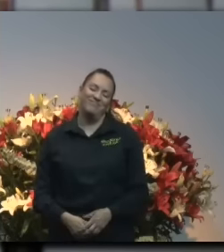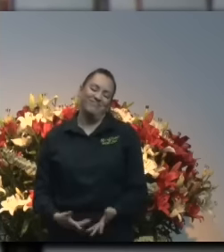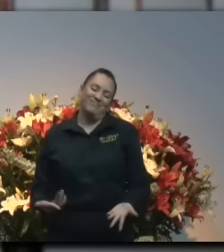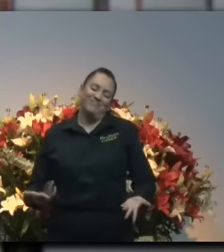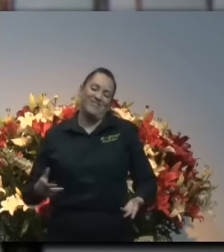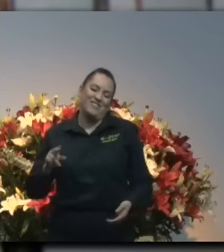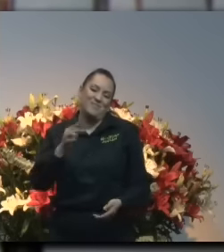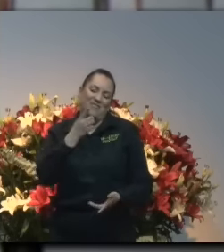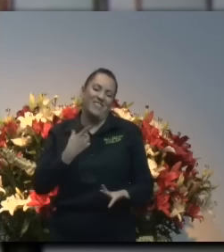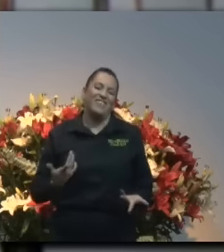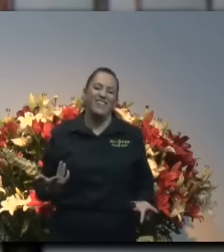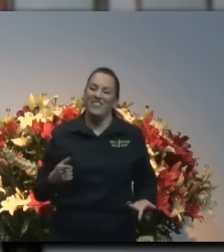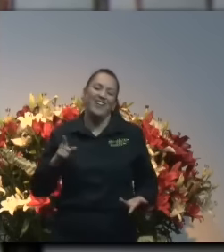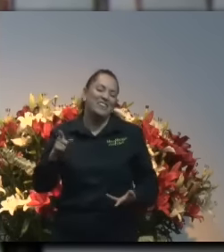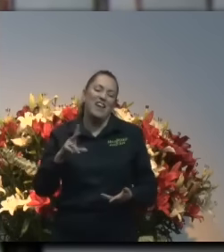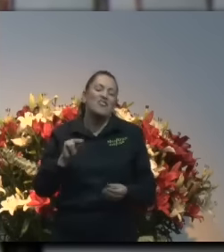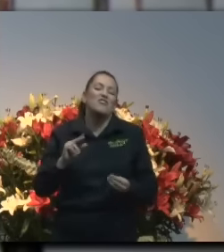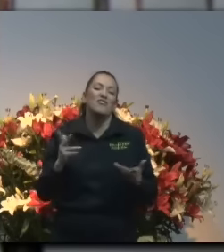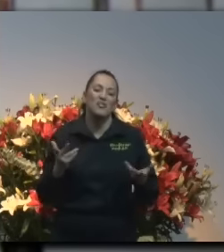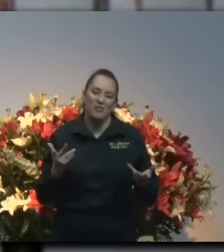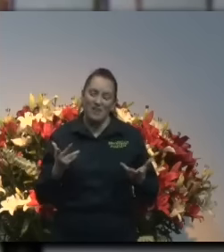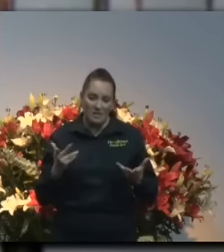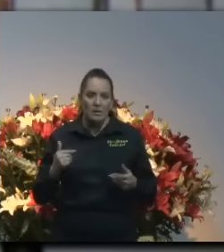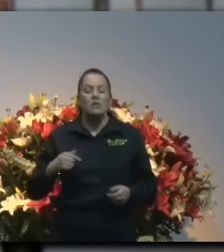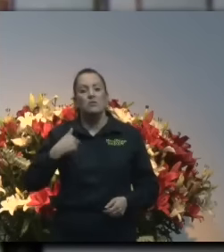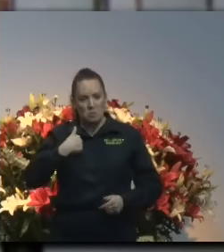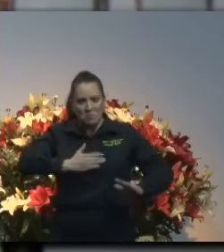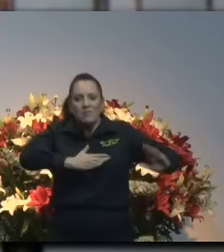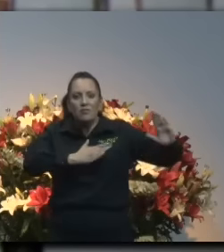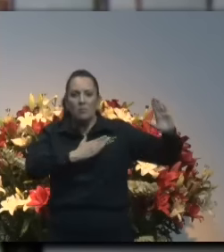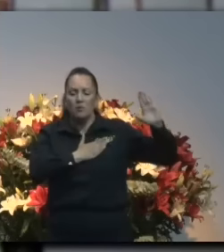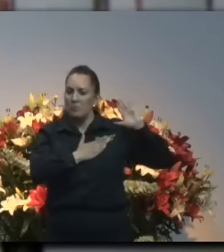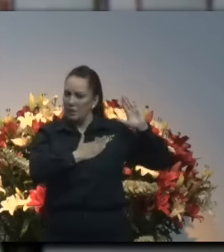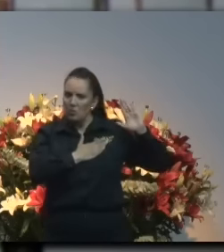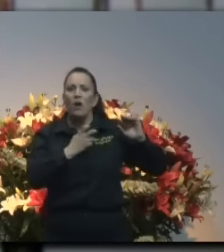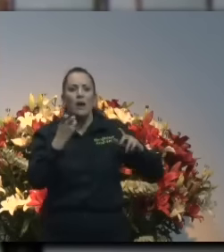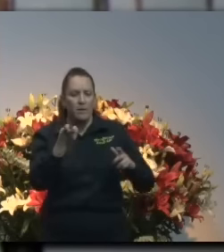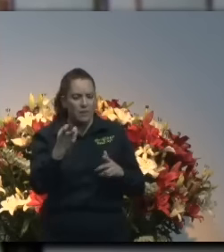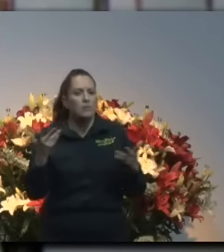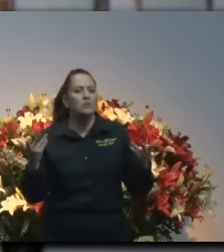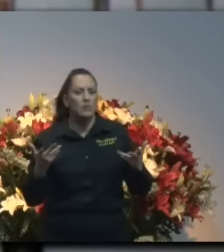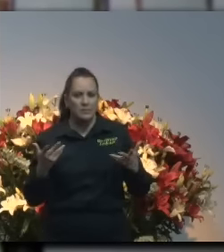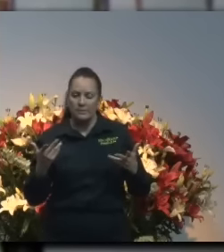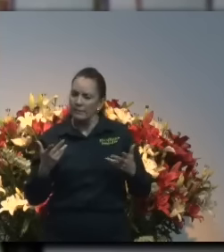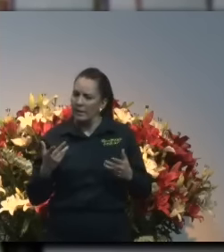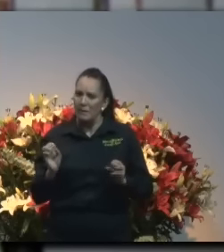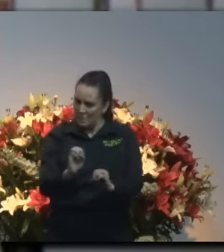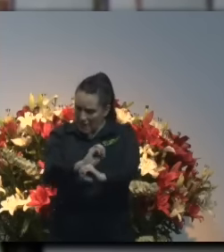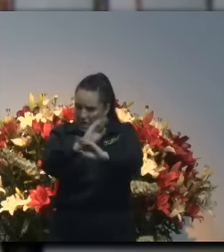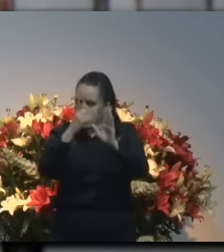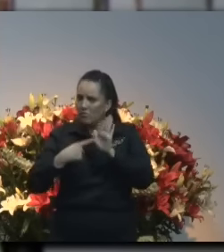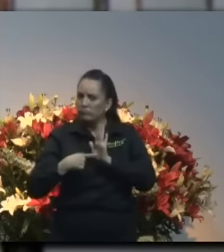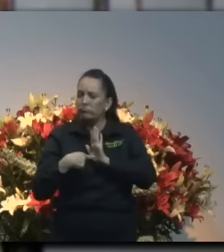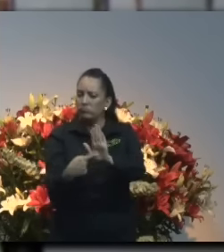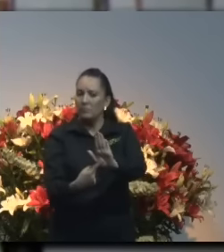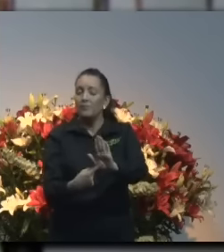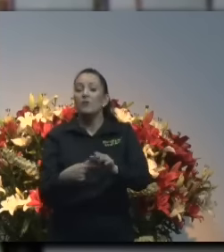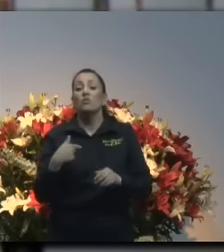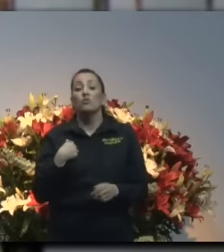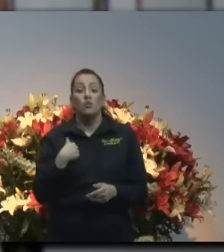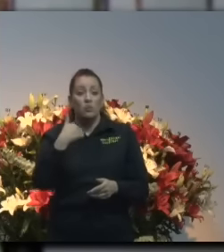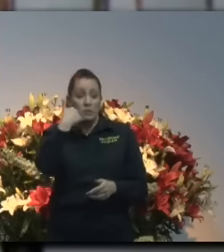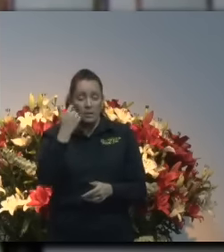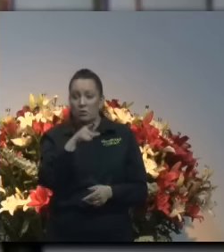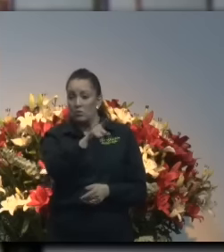corrupción, venga de donde venga. Se los digo con claridad. Yo los invito a que este 2 de junio tomen una